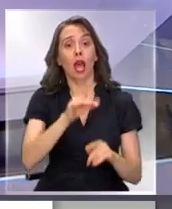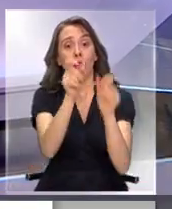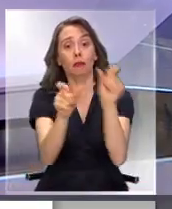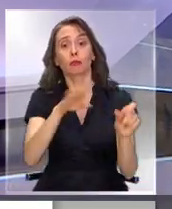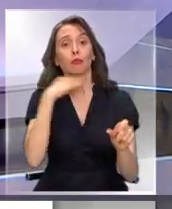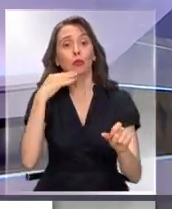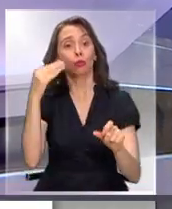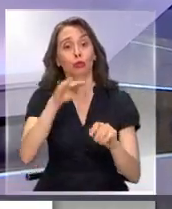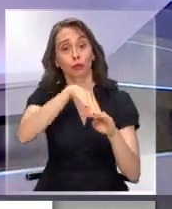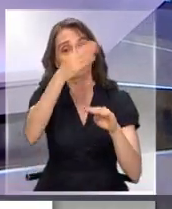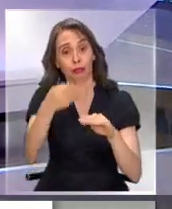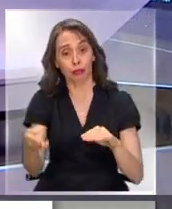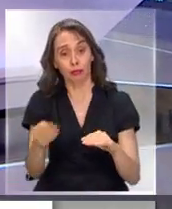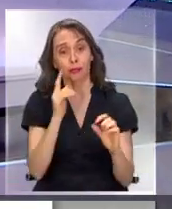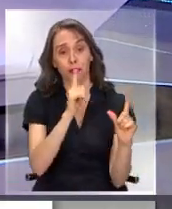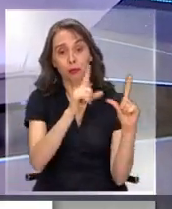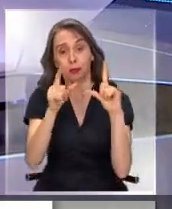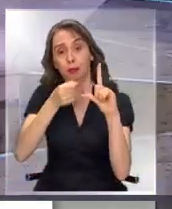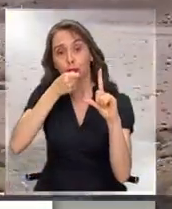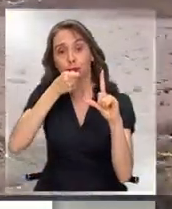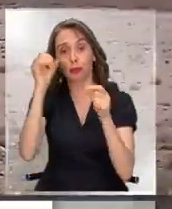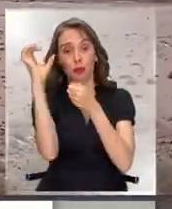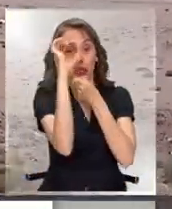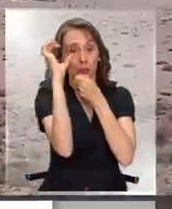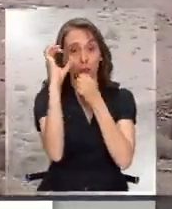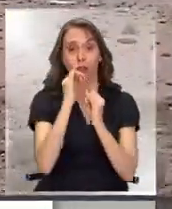josé por tres y héctor maturana